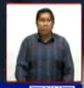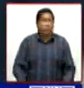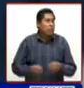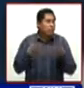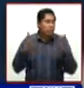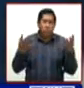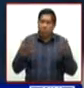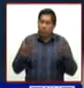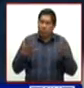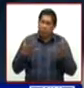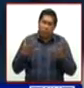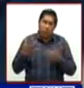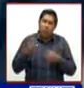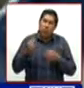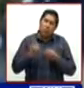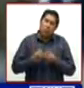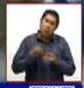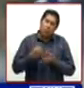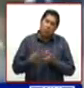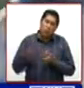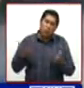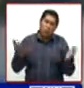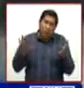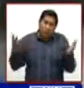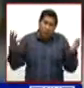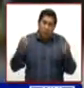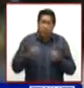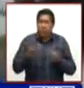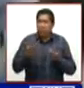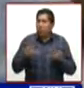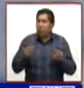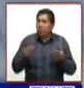Tanto aquí de generación no compra, ya no nos compra, ya no viene.